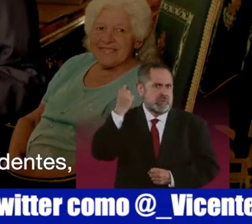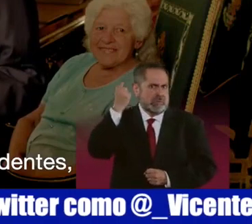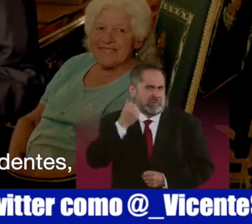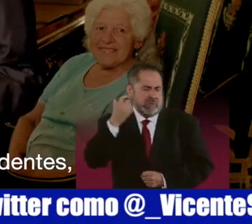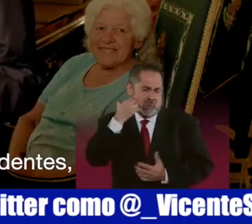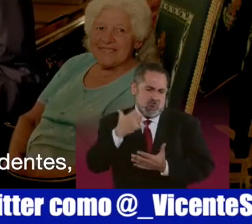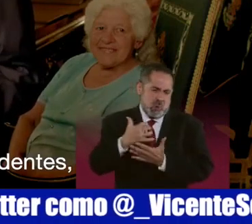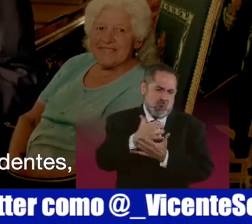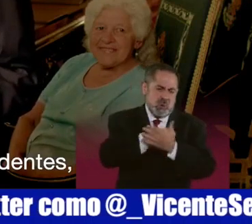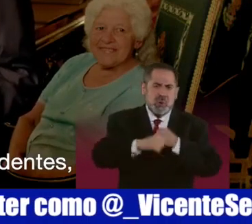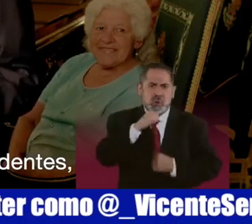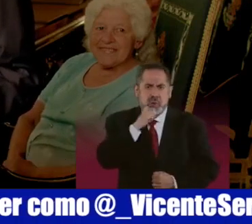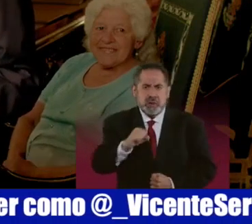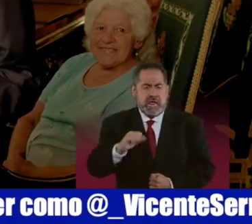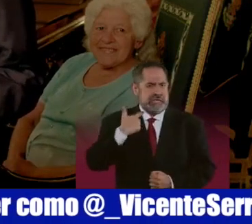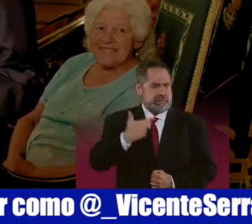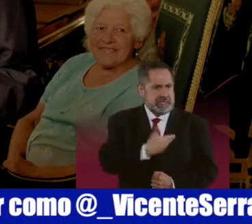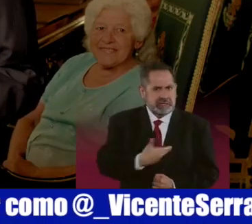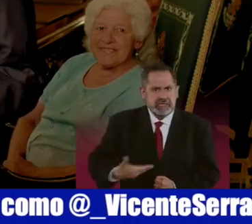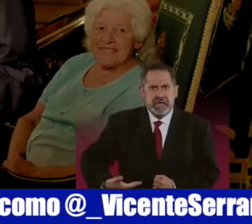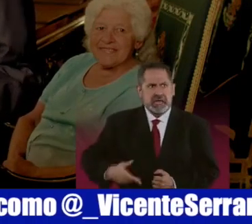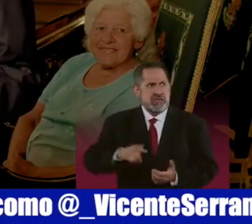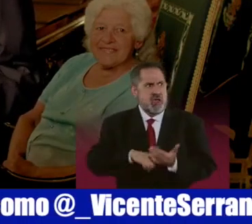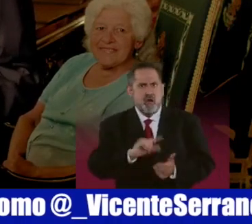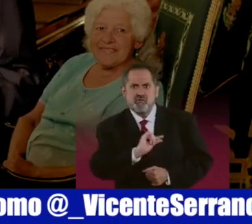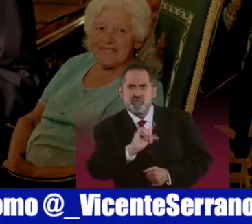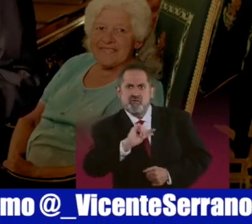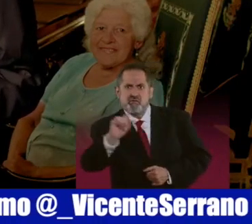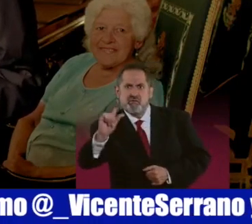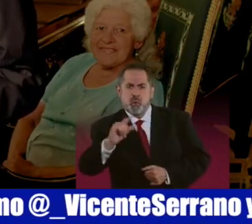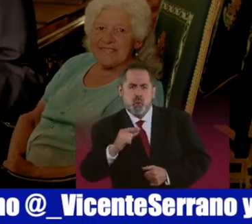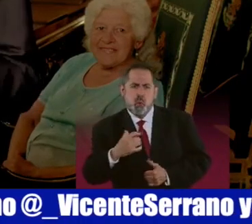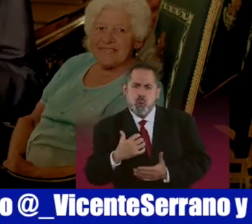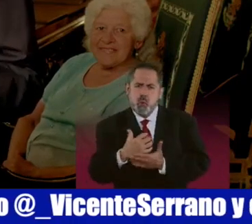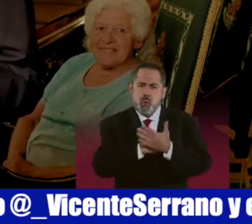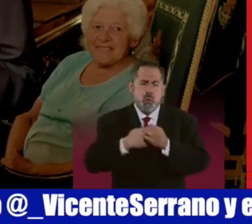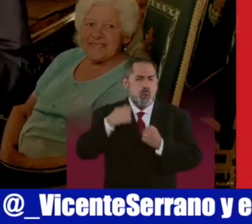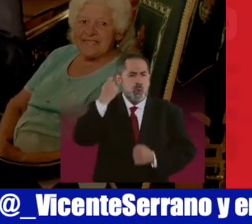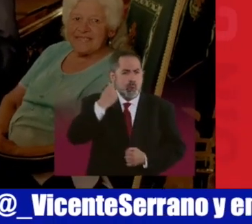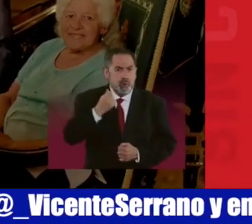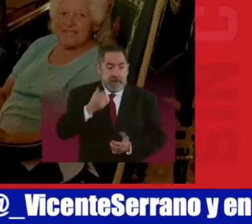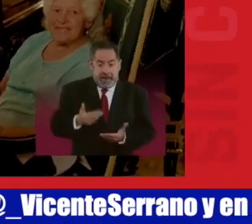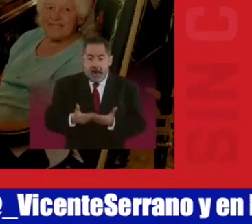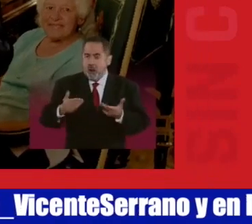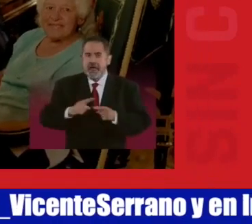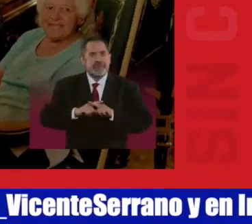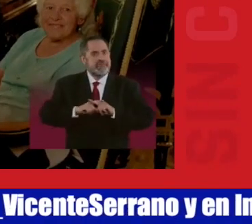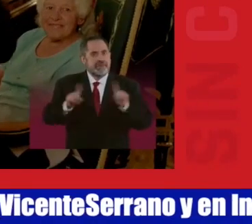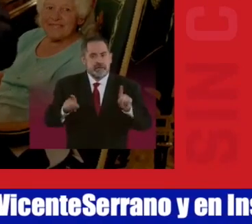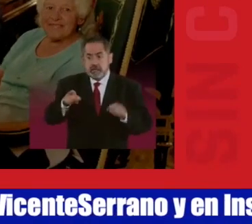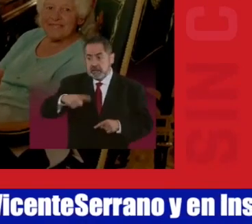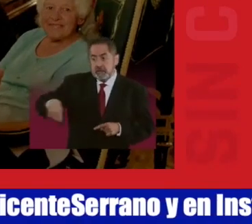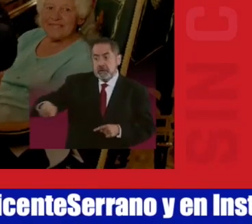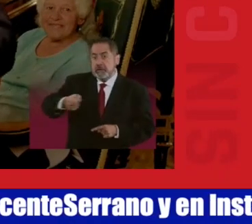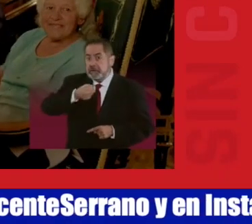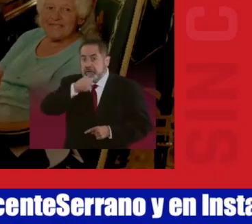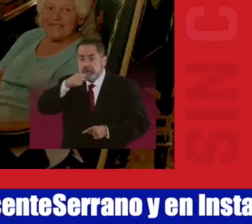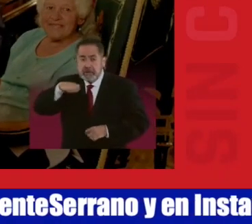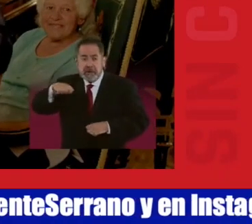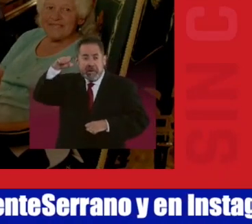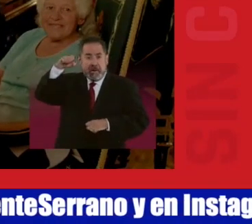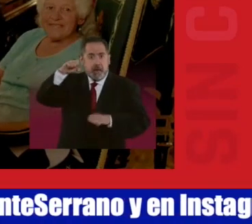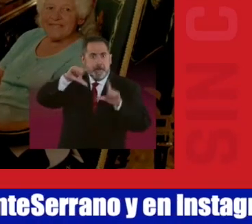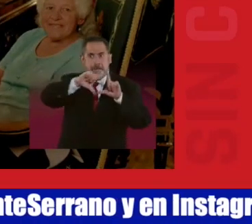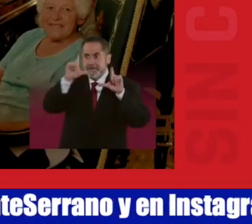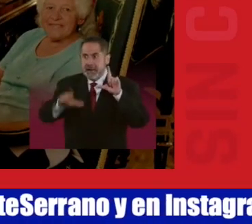compromiso, que está dentro de los 100 compromisos de gobierno que hizo ante nosotros cuando tomó posesión en el Zócalo como